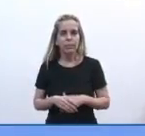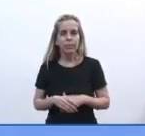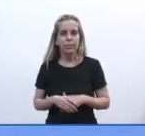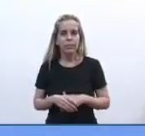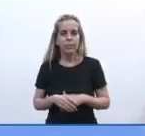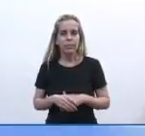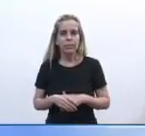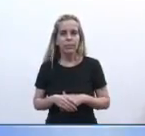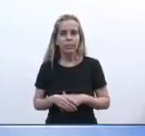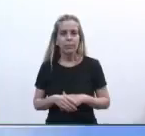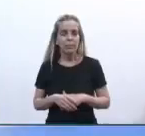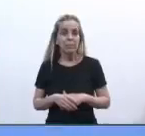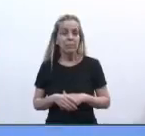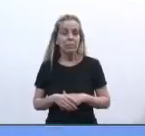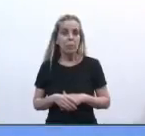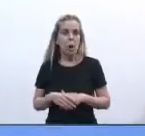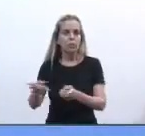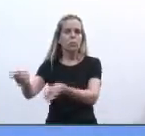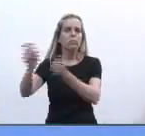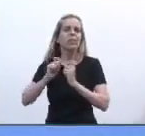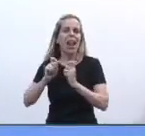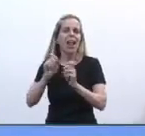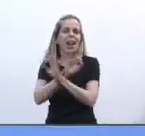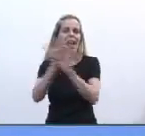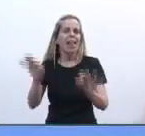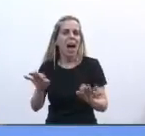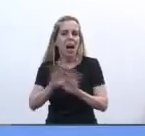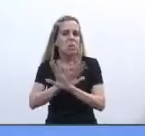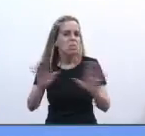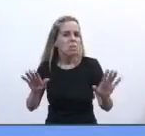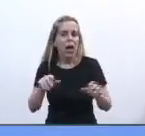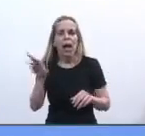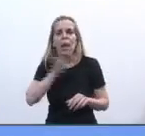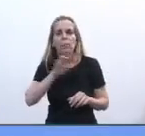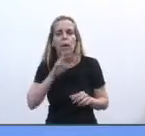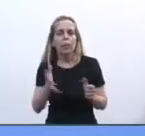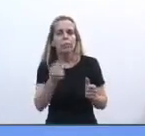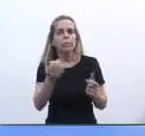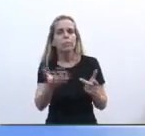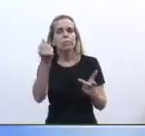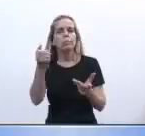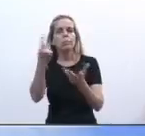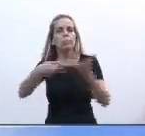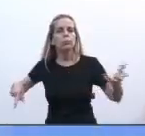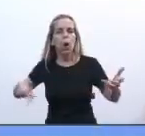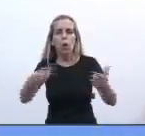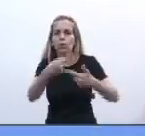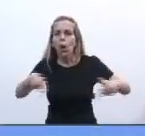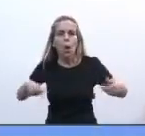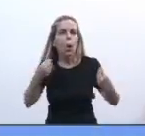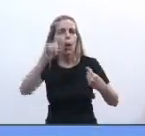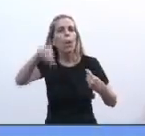y nadie nos regaló nada todo lo que conseguimos lo hicimos